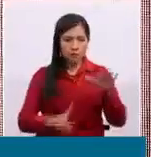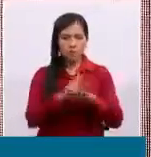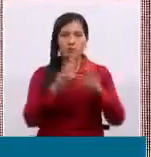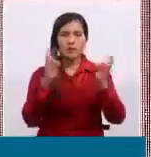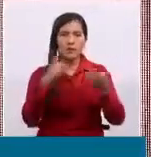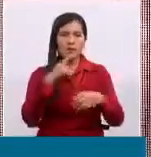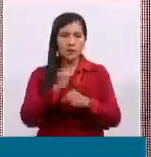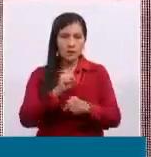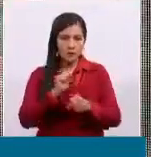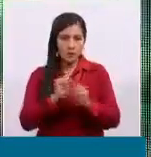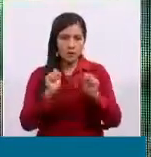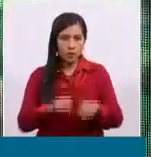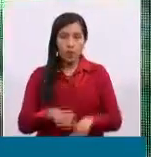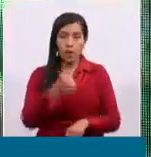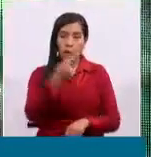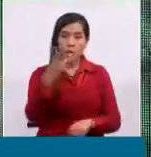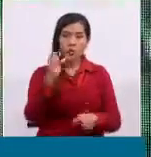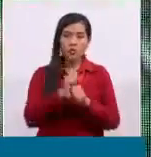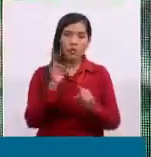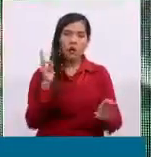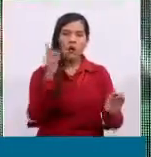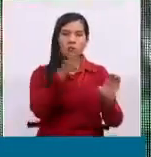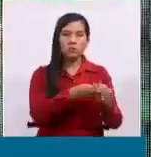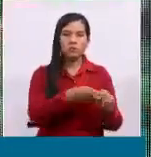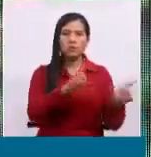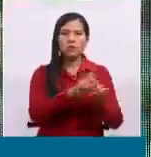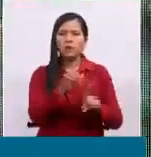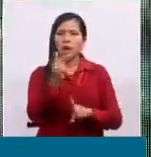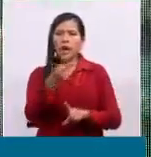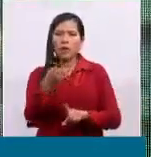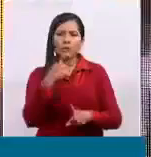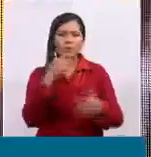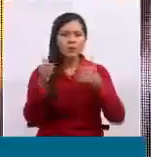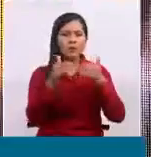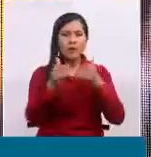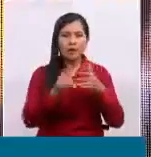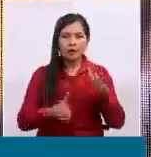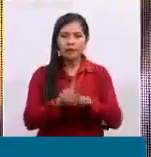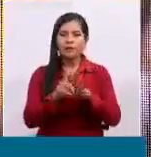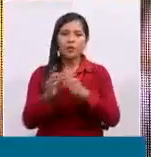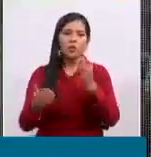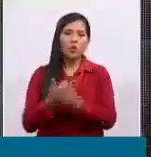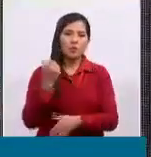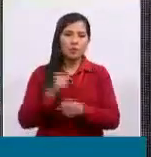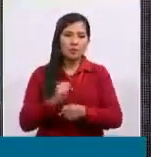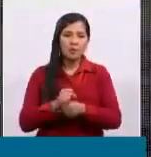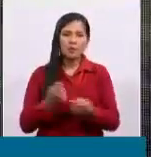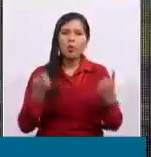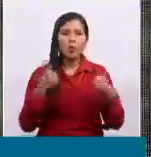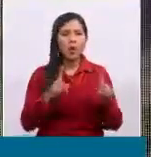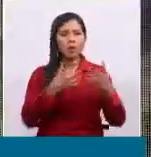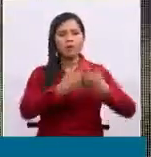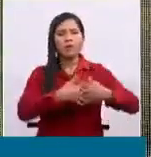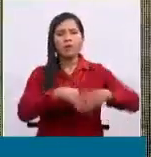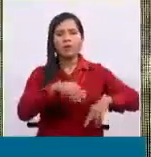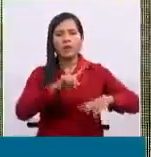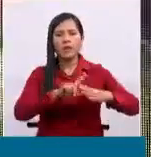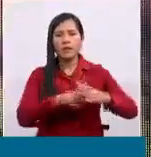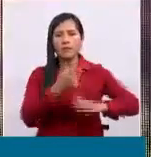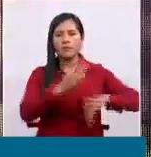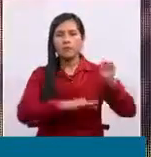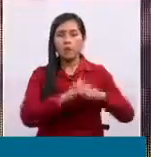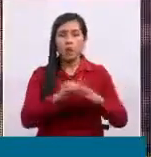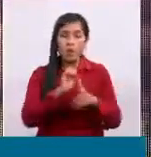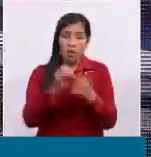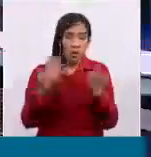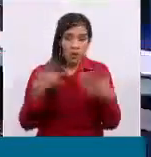también? Porque hay empleos directos, hay empleos indirectos. ¿Cuándo empieza la construcción de la planta o ya se ha iniciado la